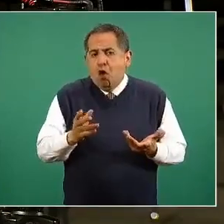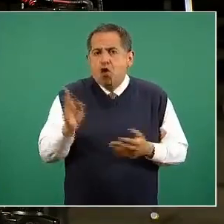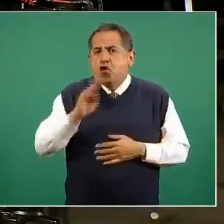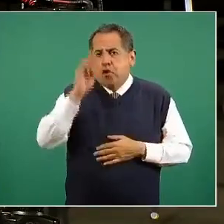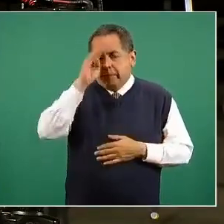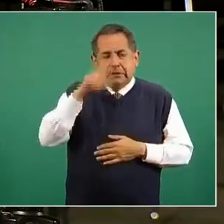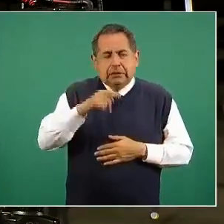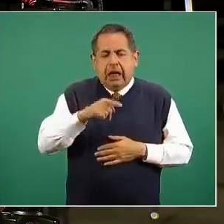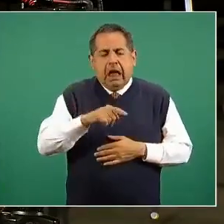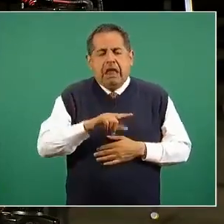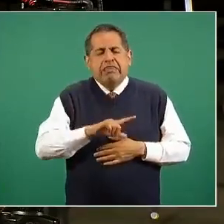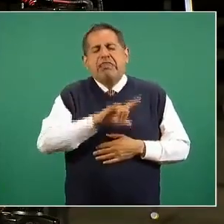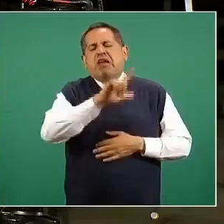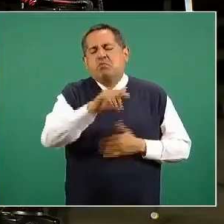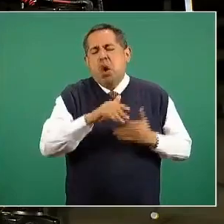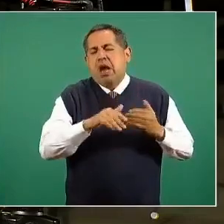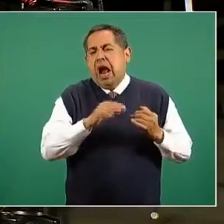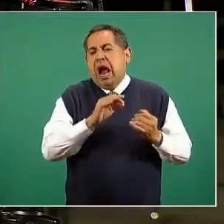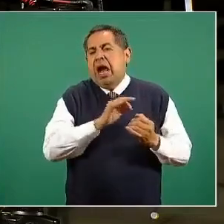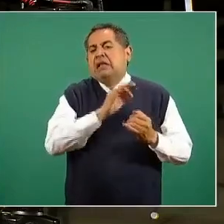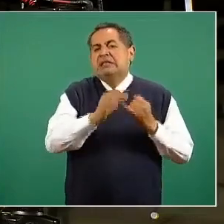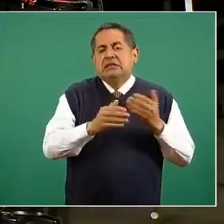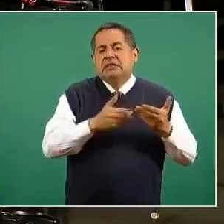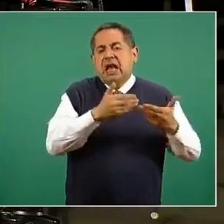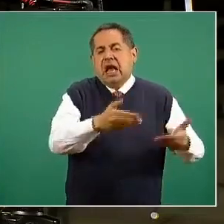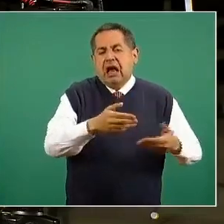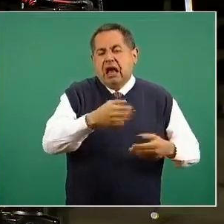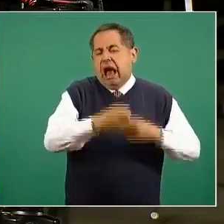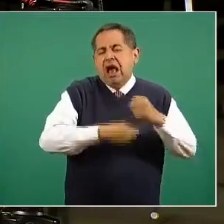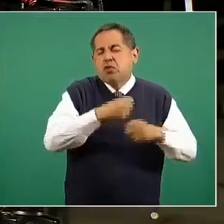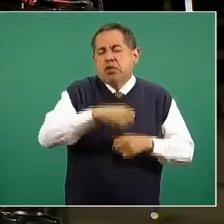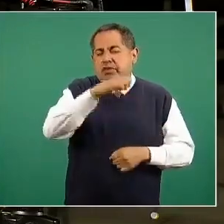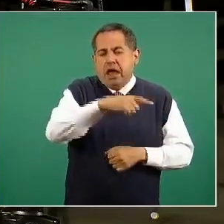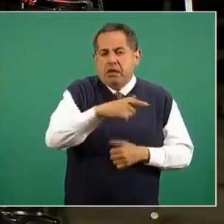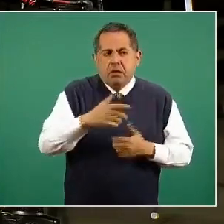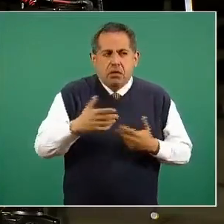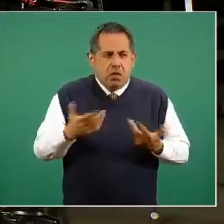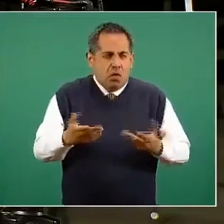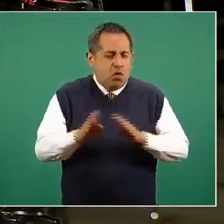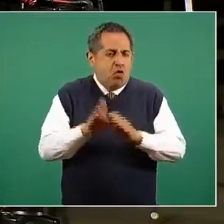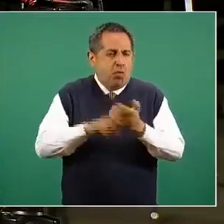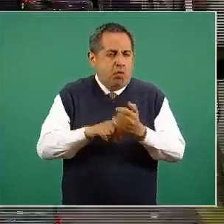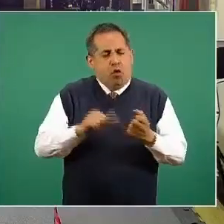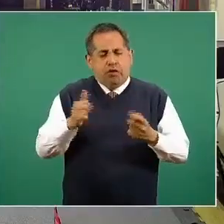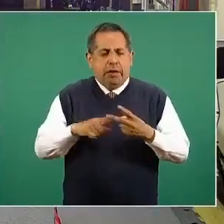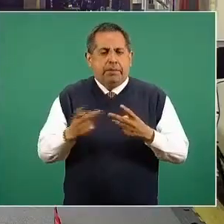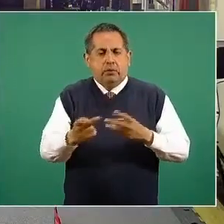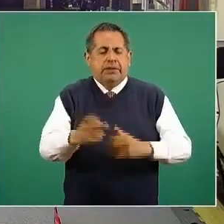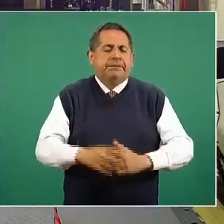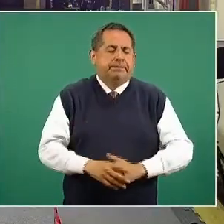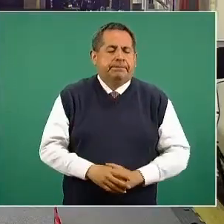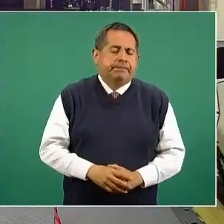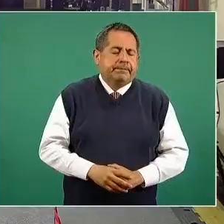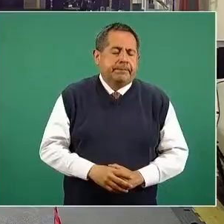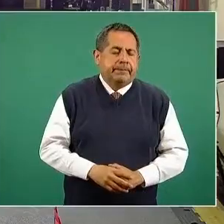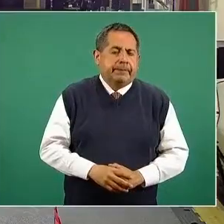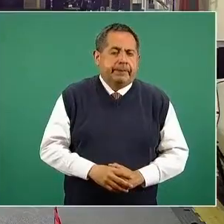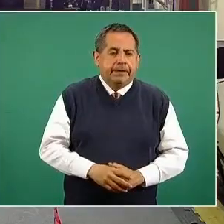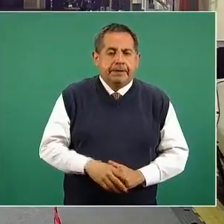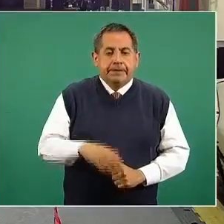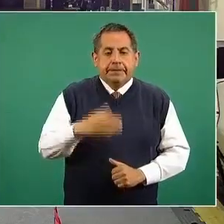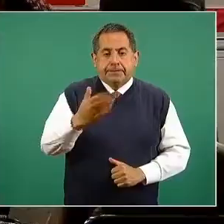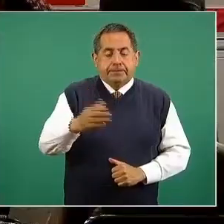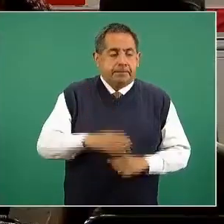ser vacunados y tendrían que esperar de acuerdo a su década de edad. Y ahorita le hago otra pregunta. Con mucho gusto.